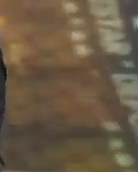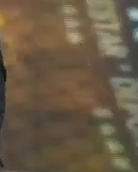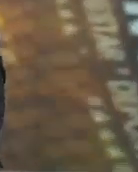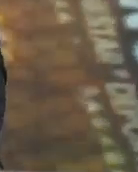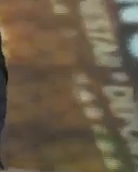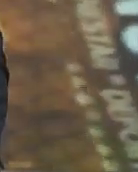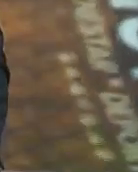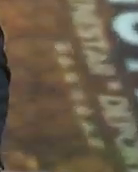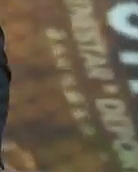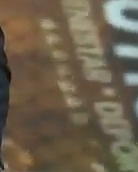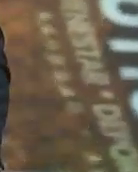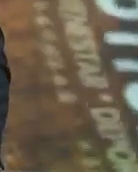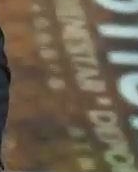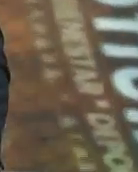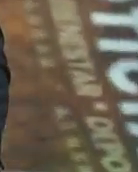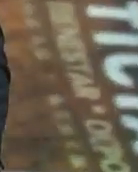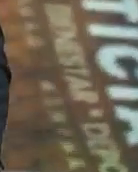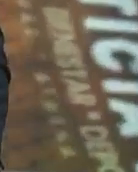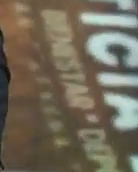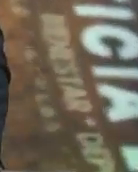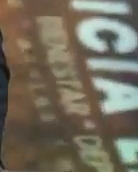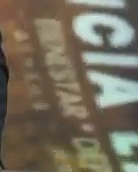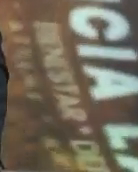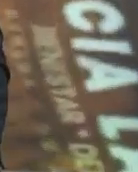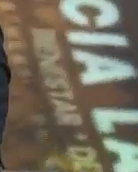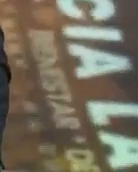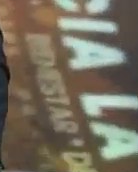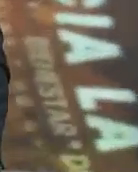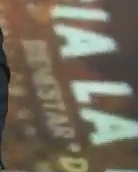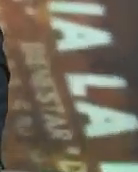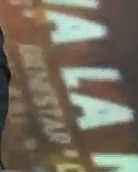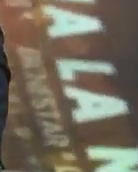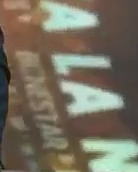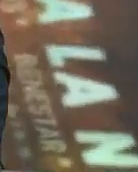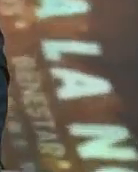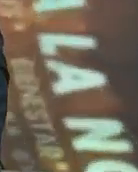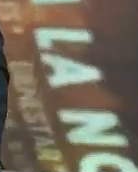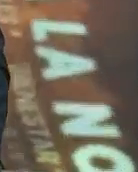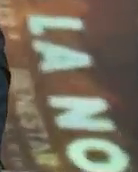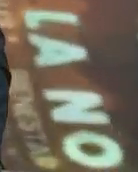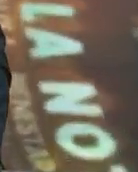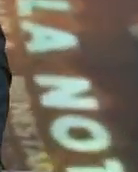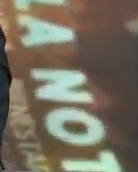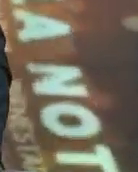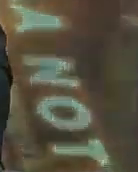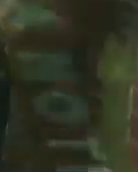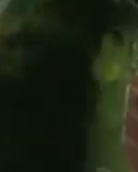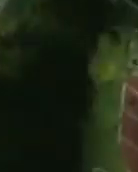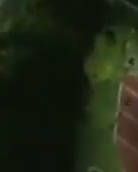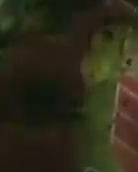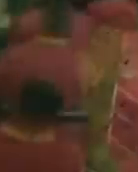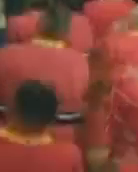8:32 minutos de la noche. Tenemos información desde el Palacio de Miraflores con Indira López. Adelante.